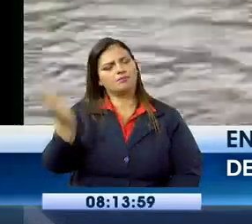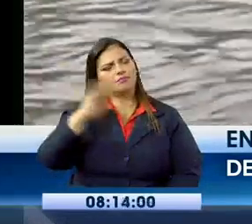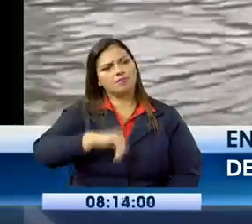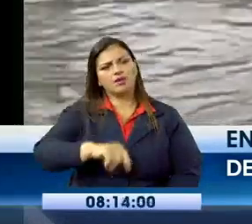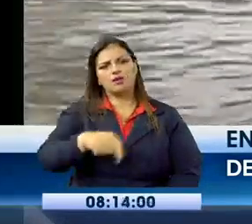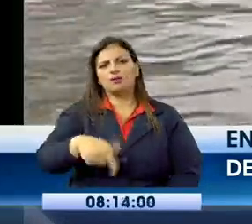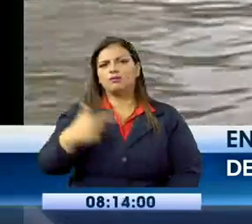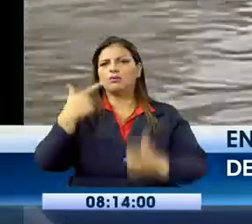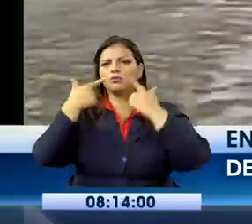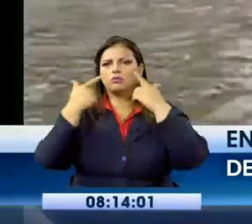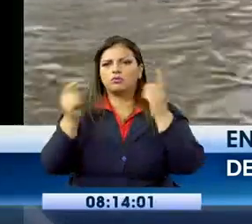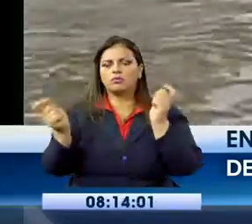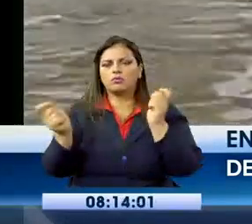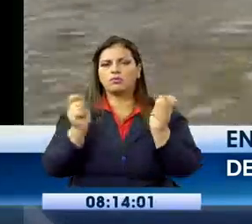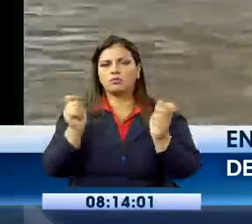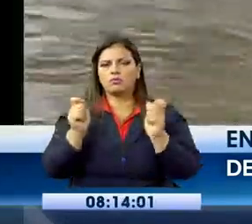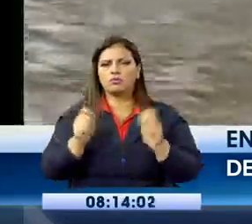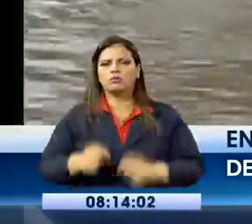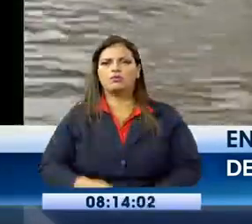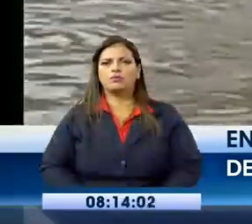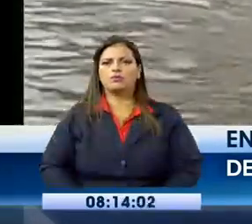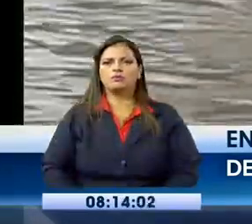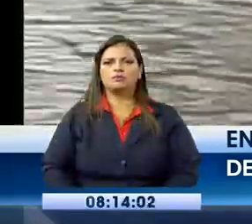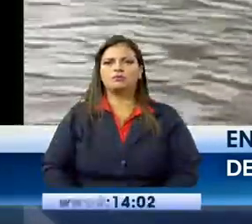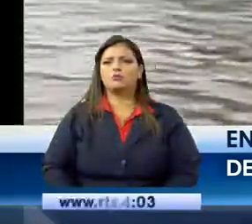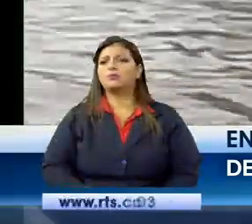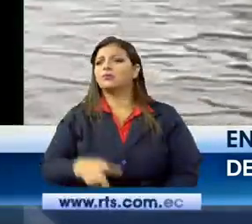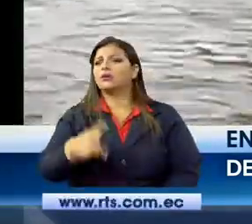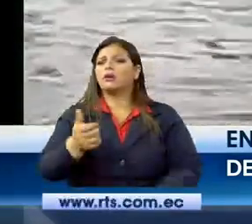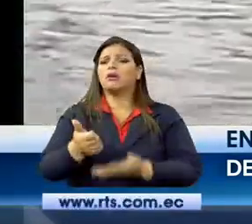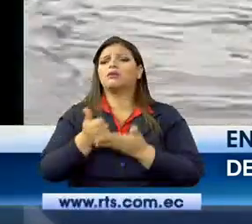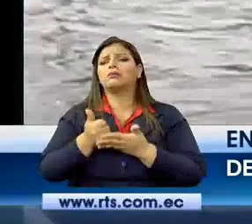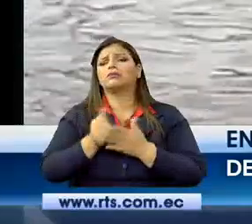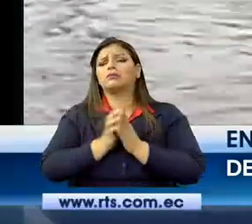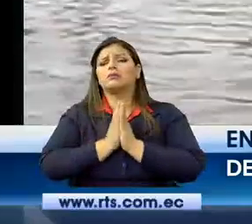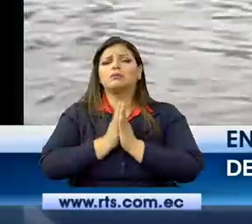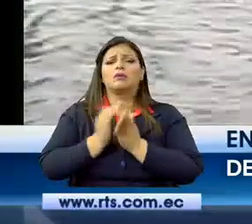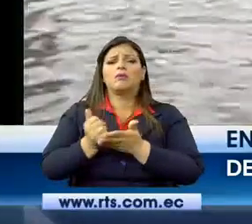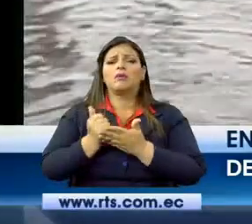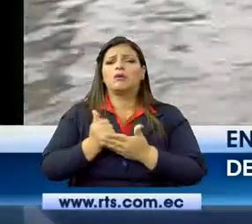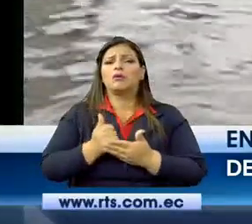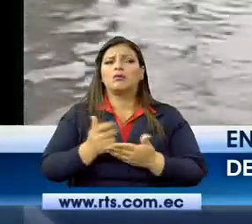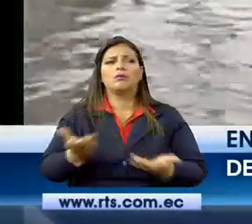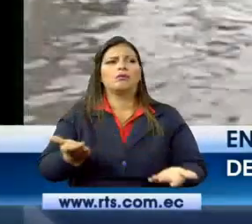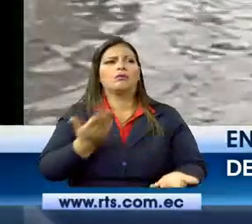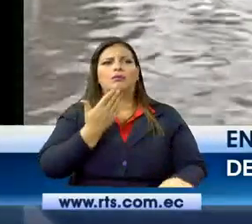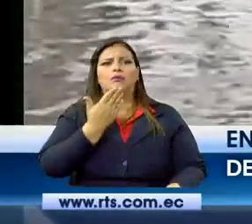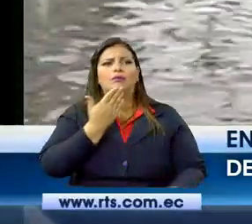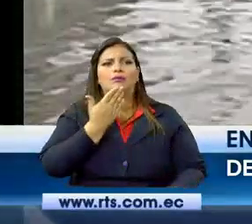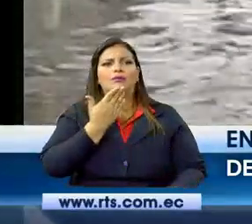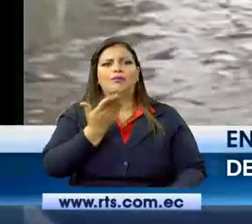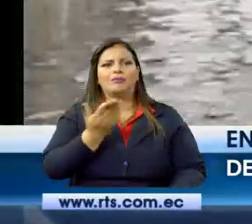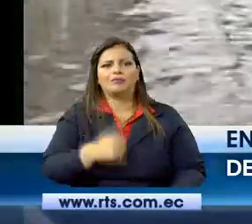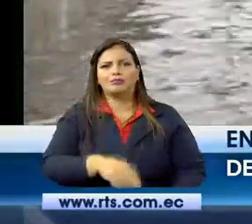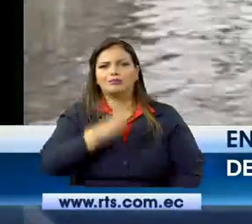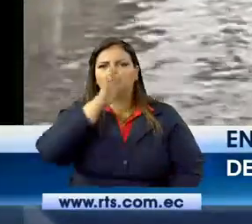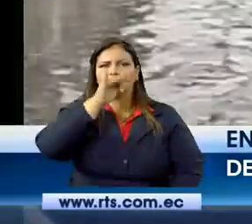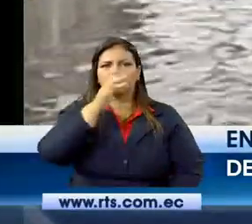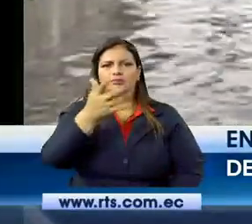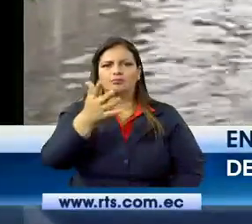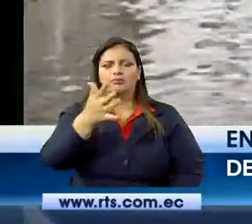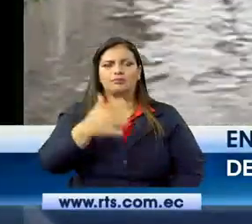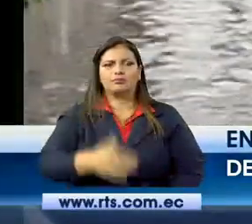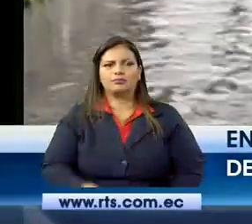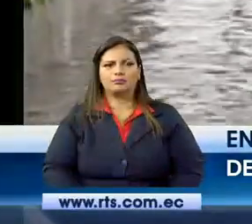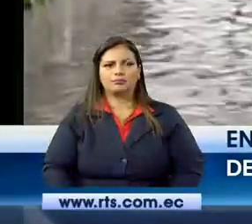necesario, inclusive si se necesita pedir auxilio por algún vehículo que posiblemente podría quedarse dañado o